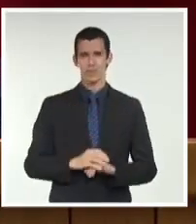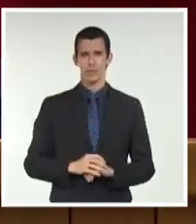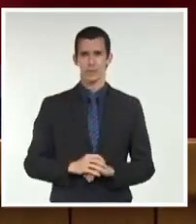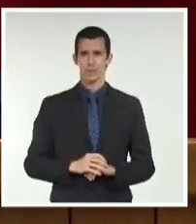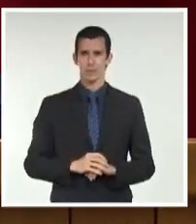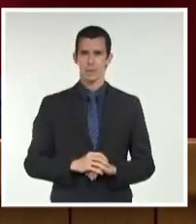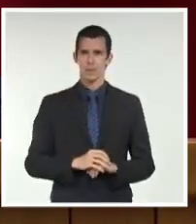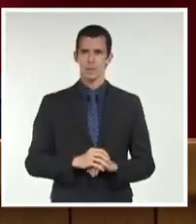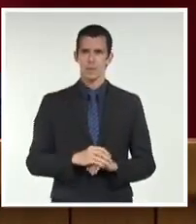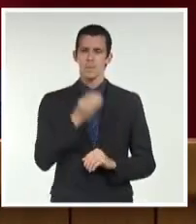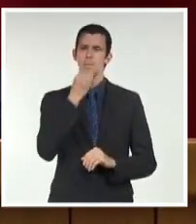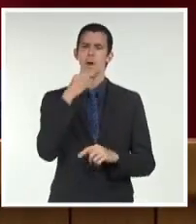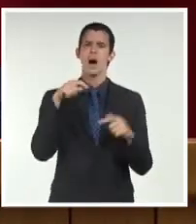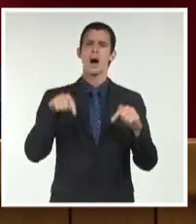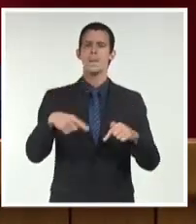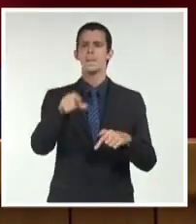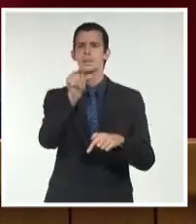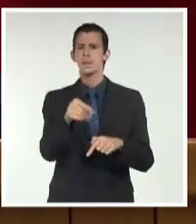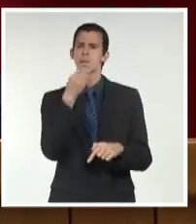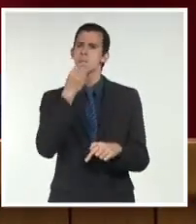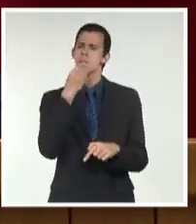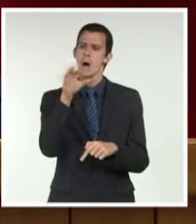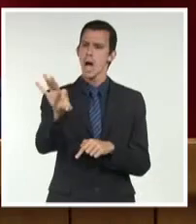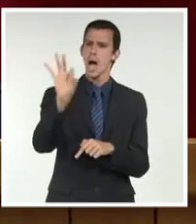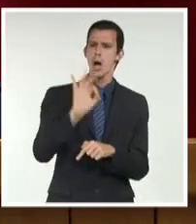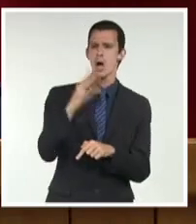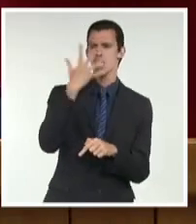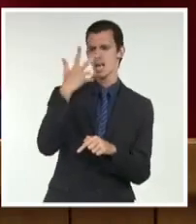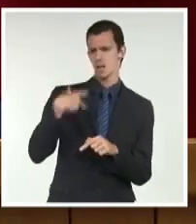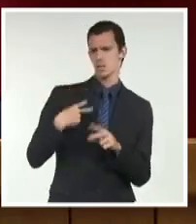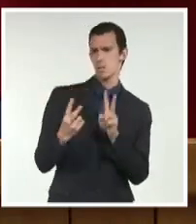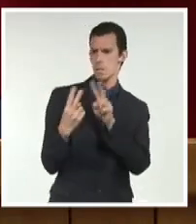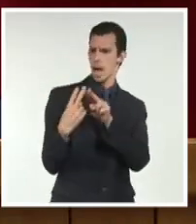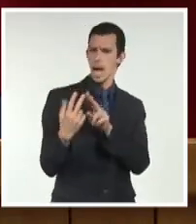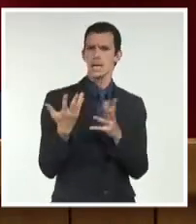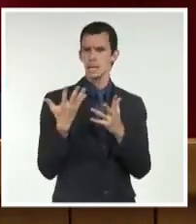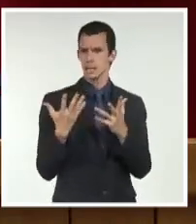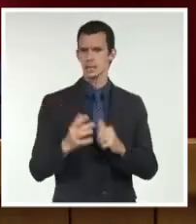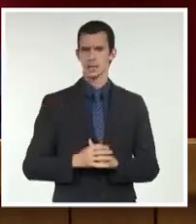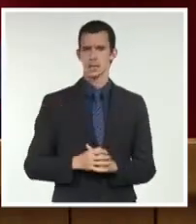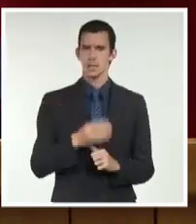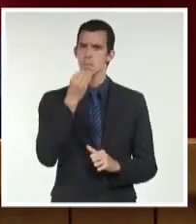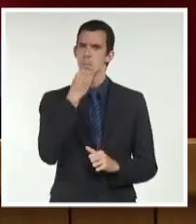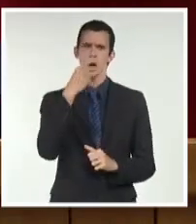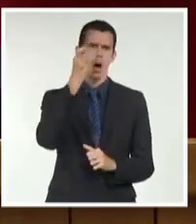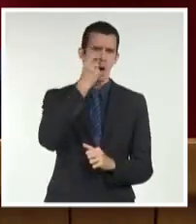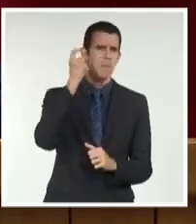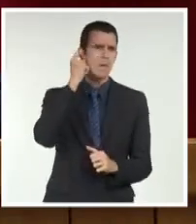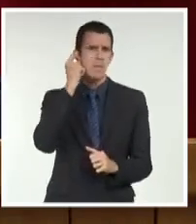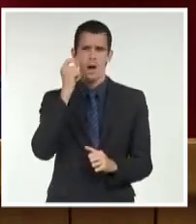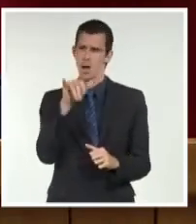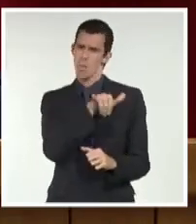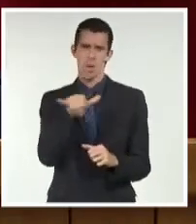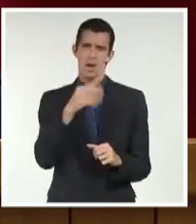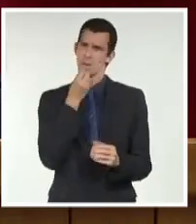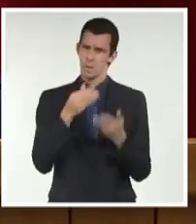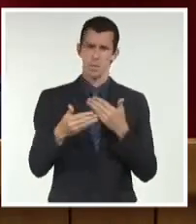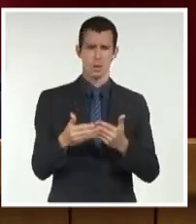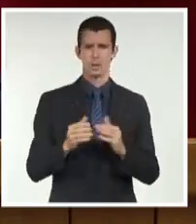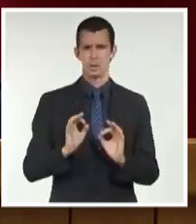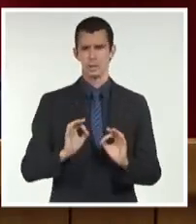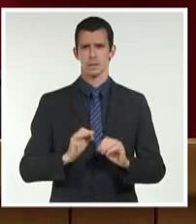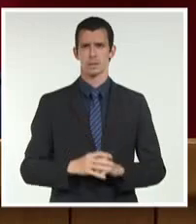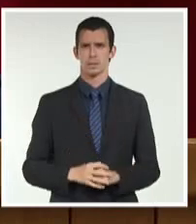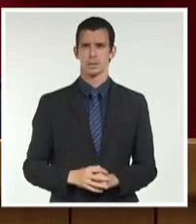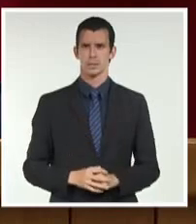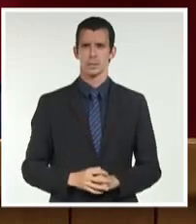casarse o no, para escoger su pareja, sea del mismo o diferente sexo, para determinar el régimen